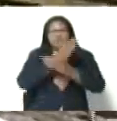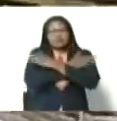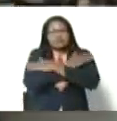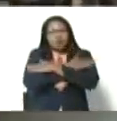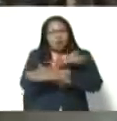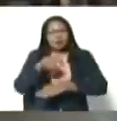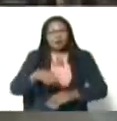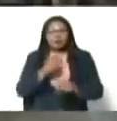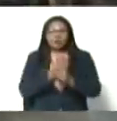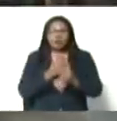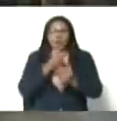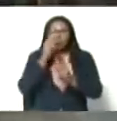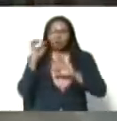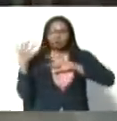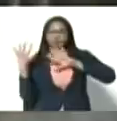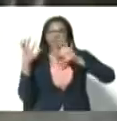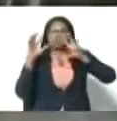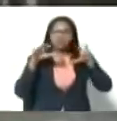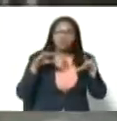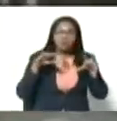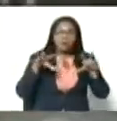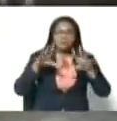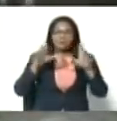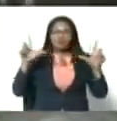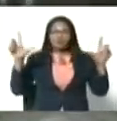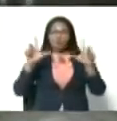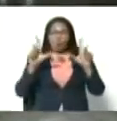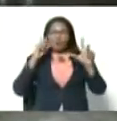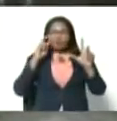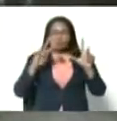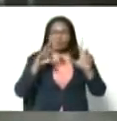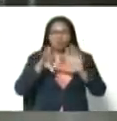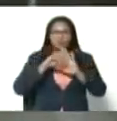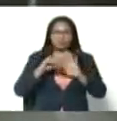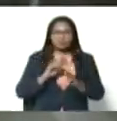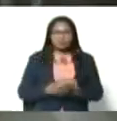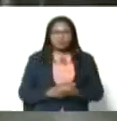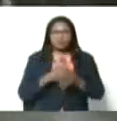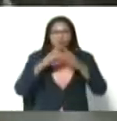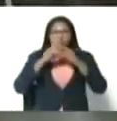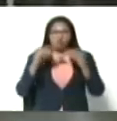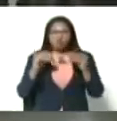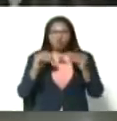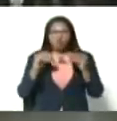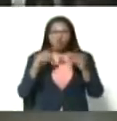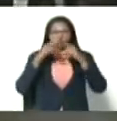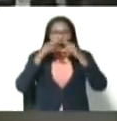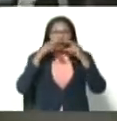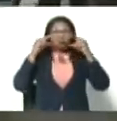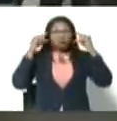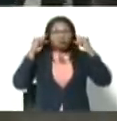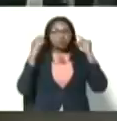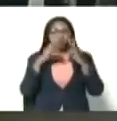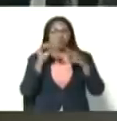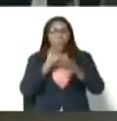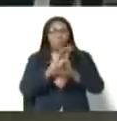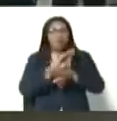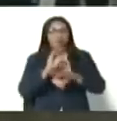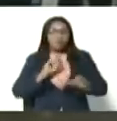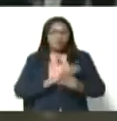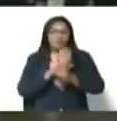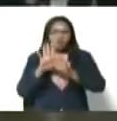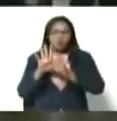los trabajadores y se me vinieron todos para acá, para la toma, presidente. Todos cargamos nuestro tapabocas aquí, para que sepa. Todos estamos protegiéndonos del